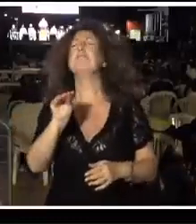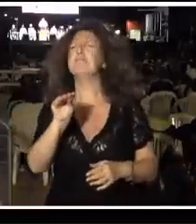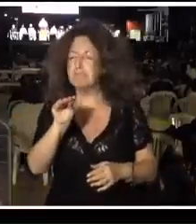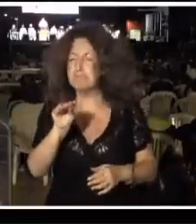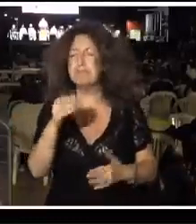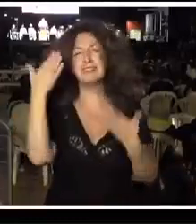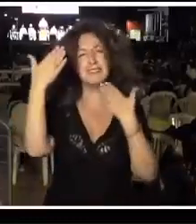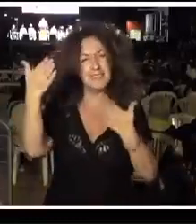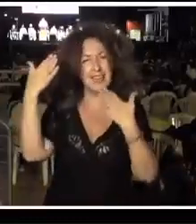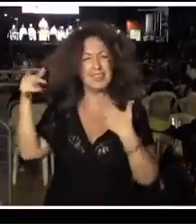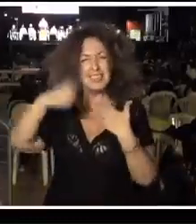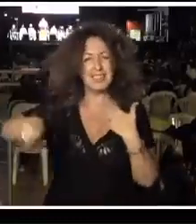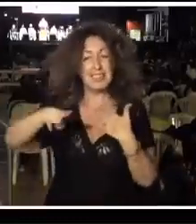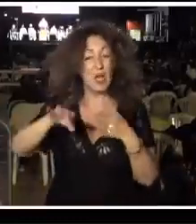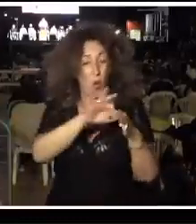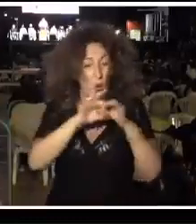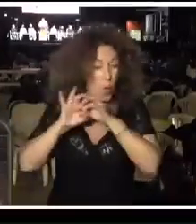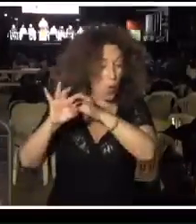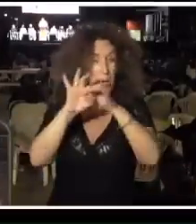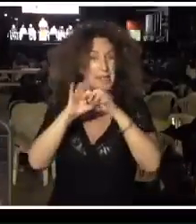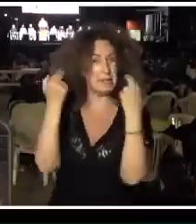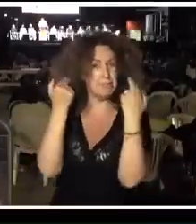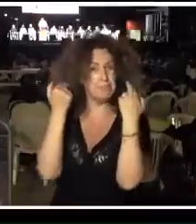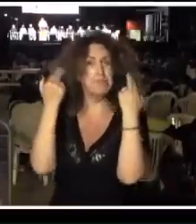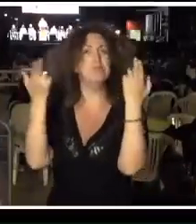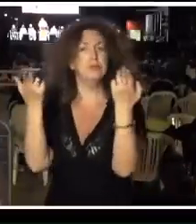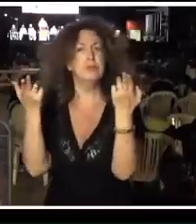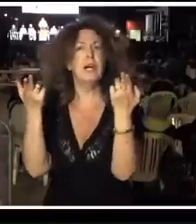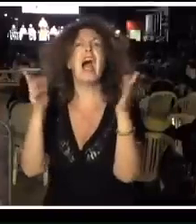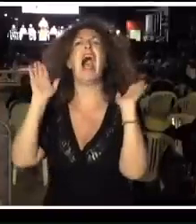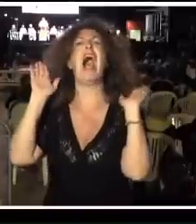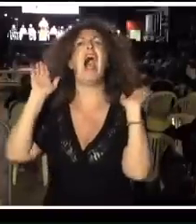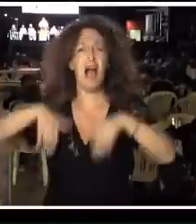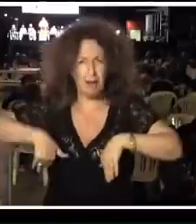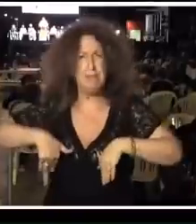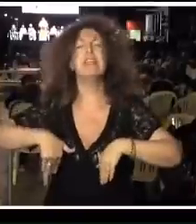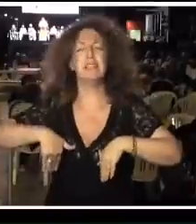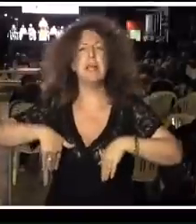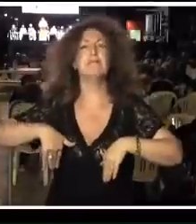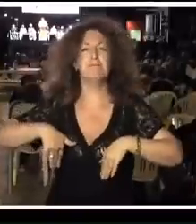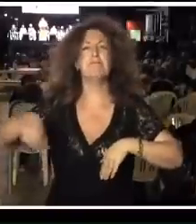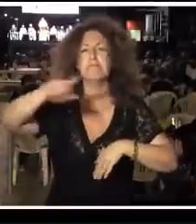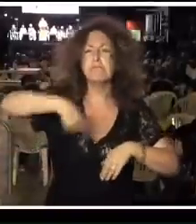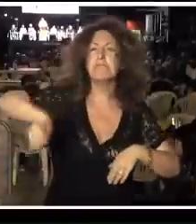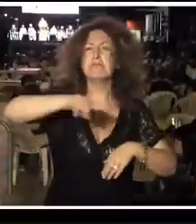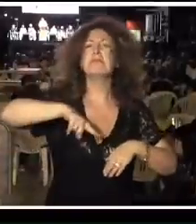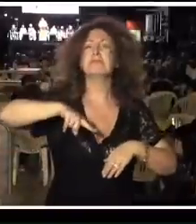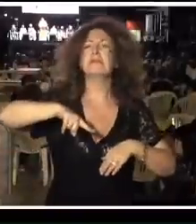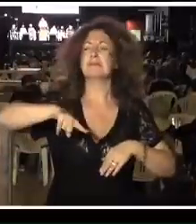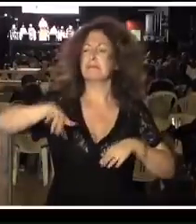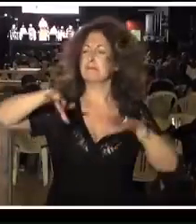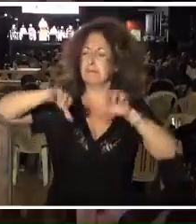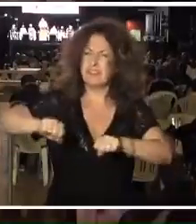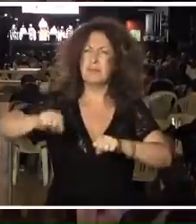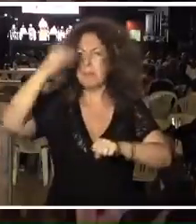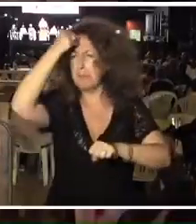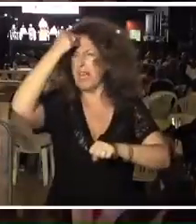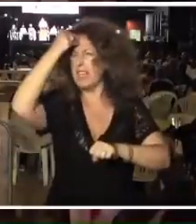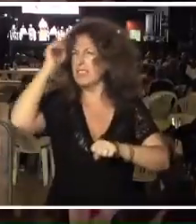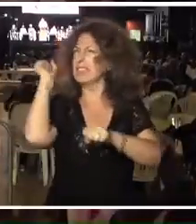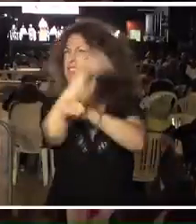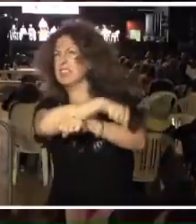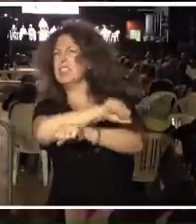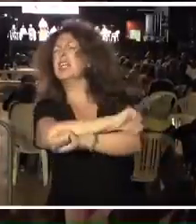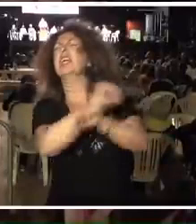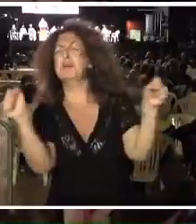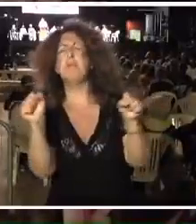cuando la unidad popular se levanta, llega el fin de un régimen ultra neoliberal que parecía invencible y